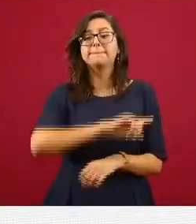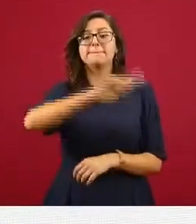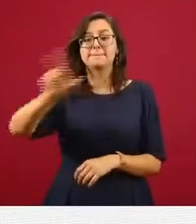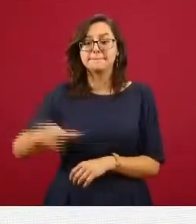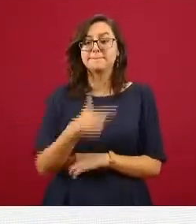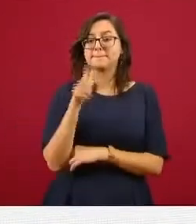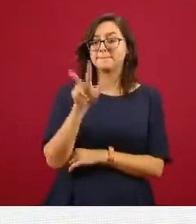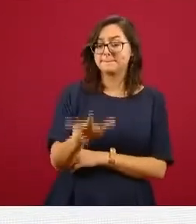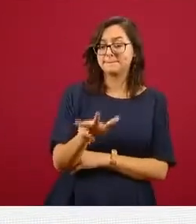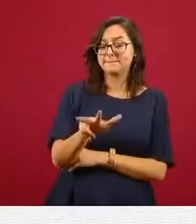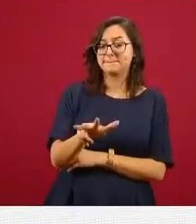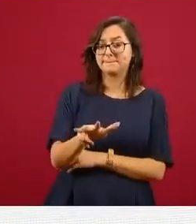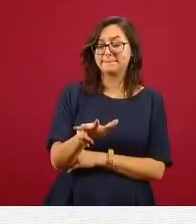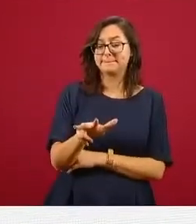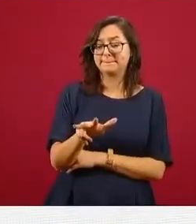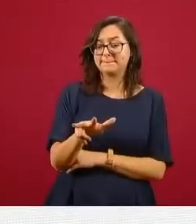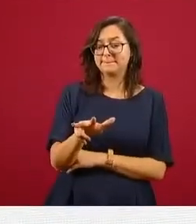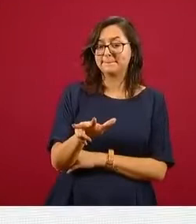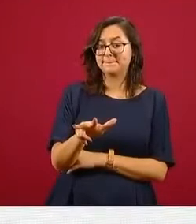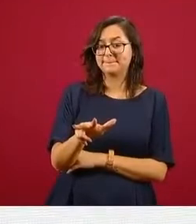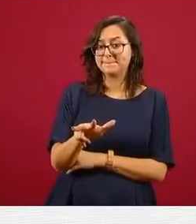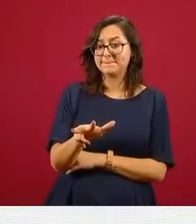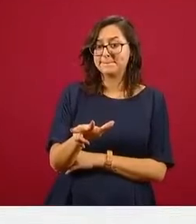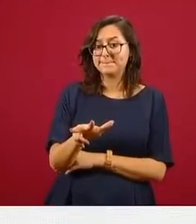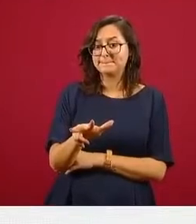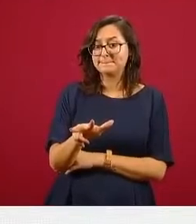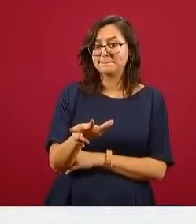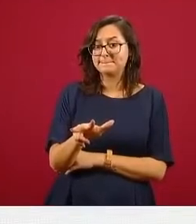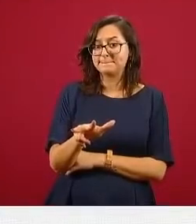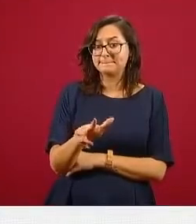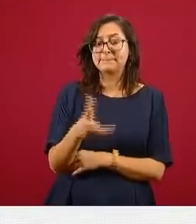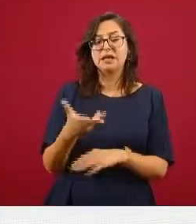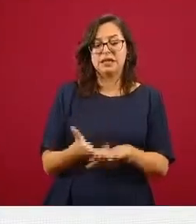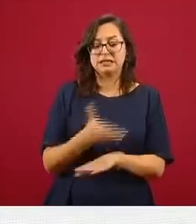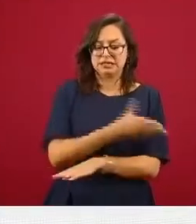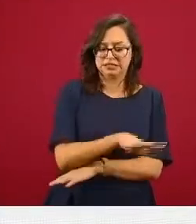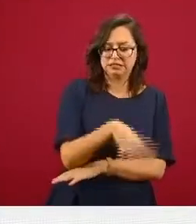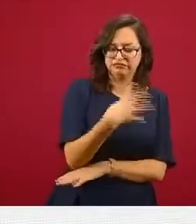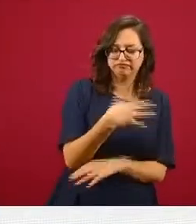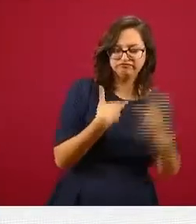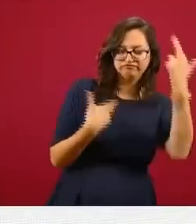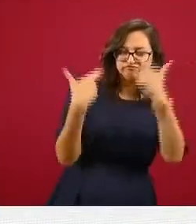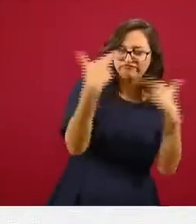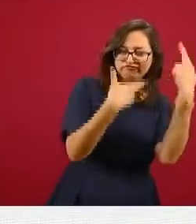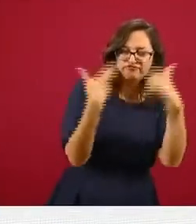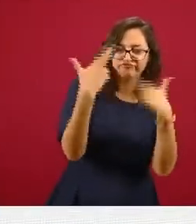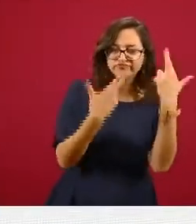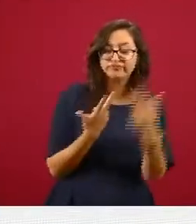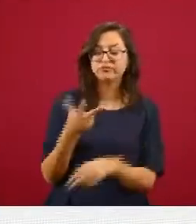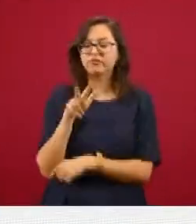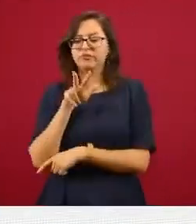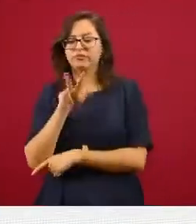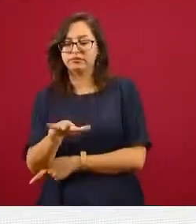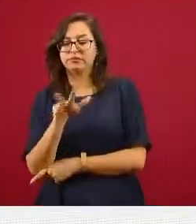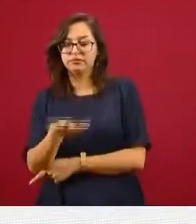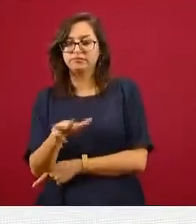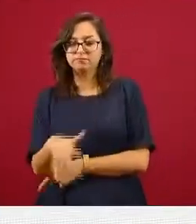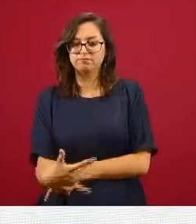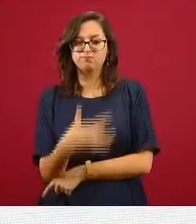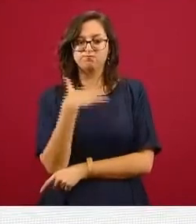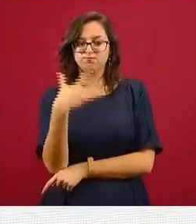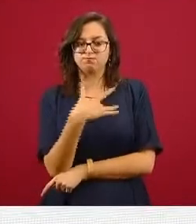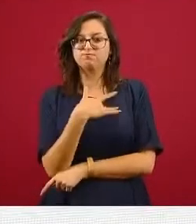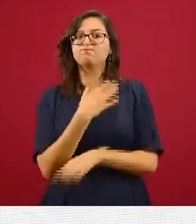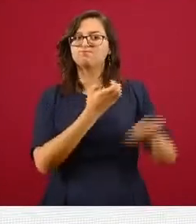parte derivado de ese análisis, de ese diagnóstico de situación, consideramos que